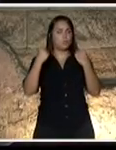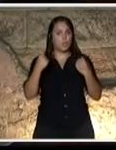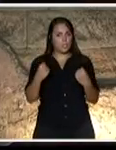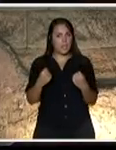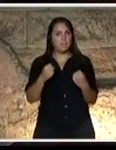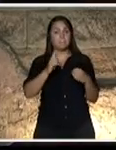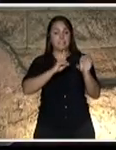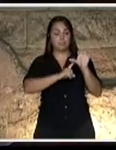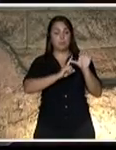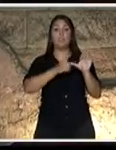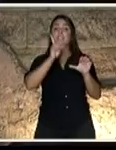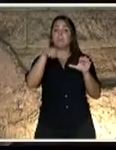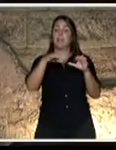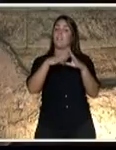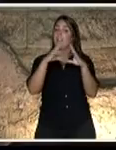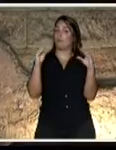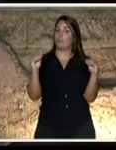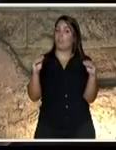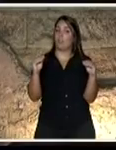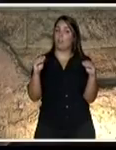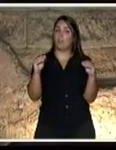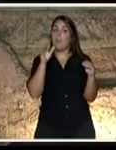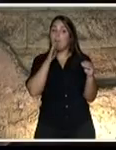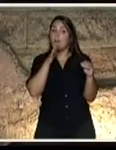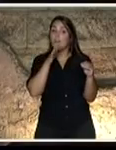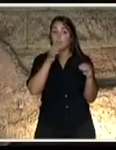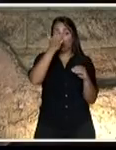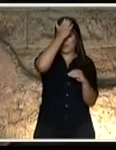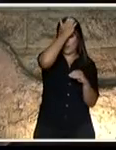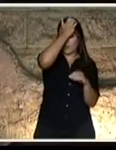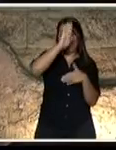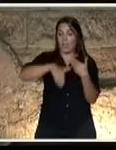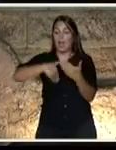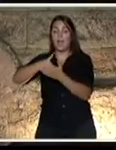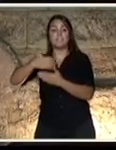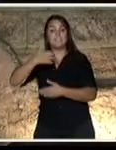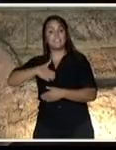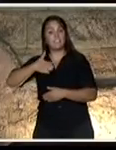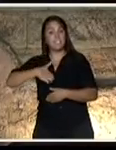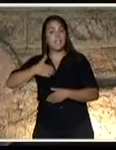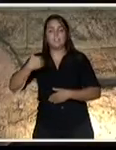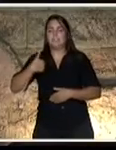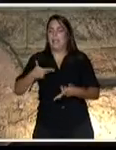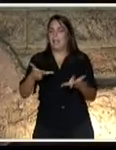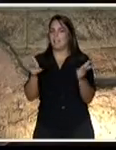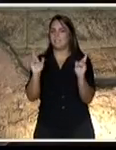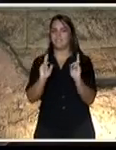de Extremadura como Andalucía. El camino entre Guadalupe y Sevilla ya está abierto.